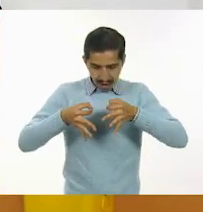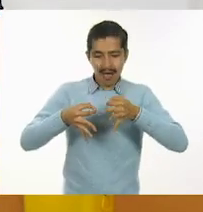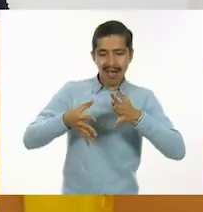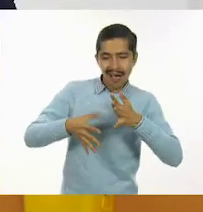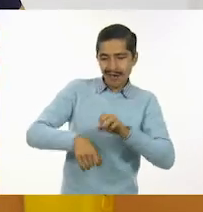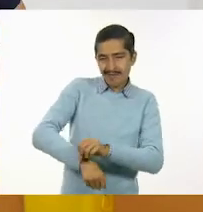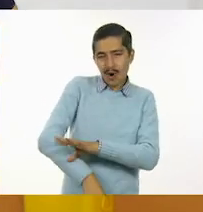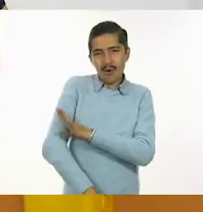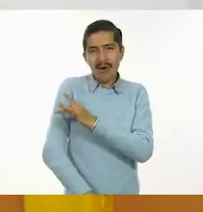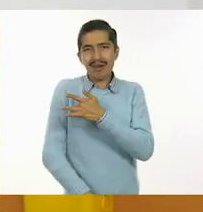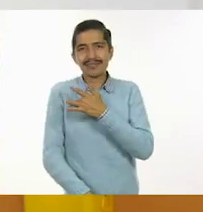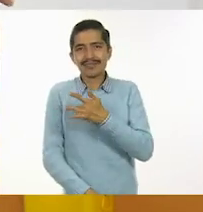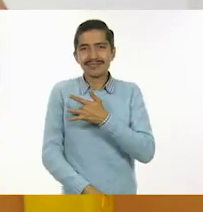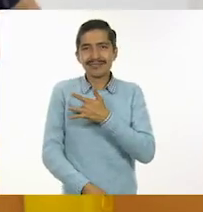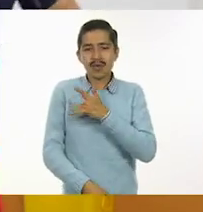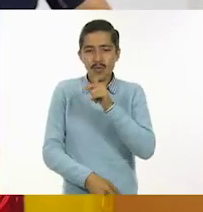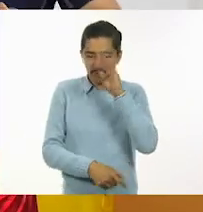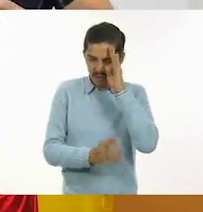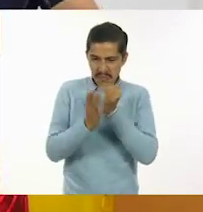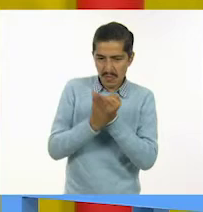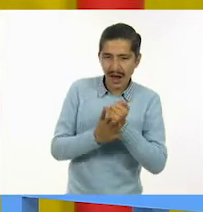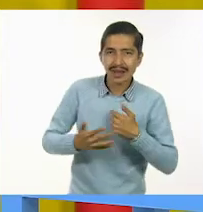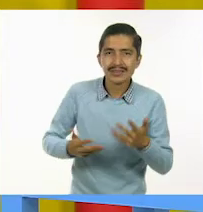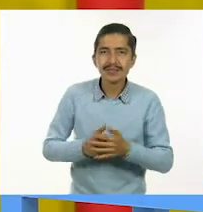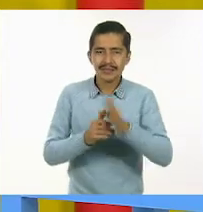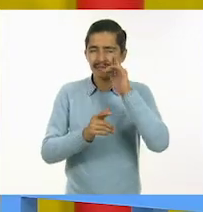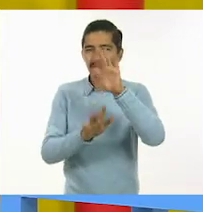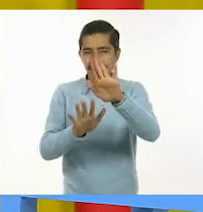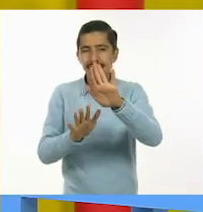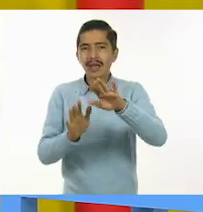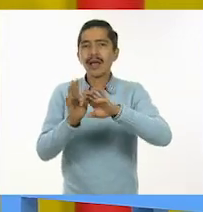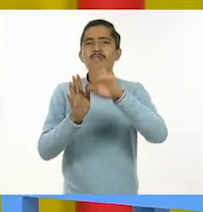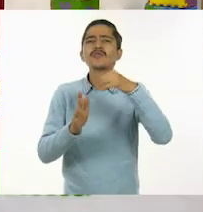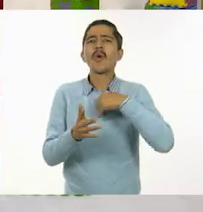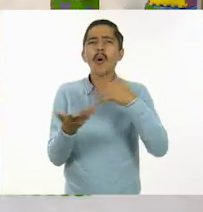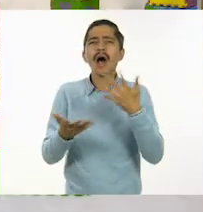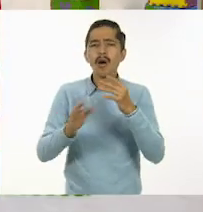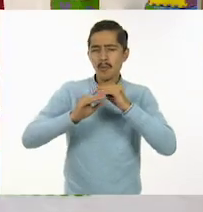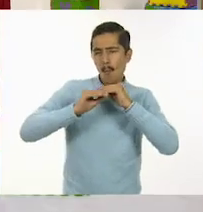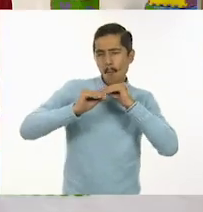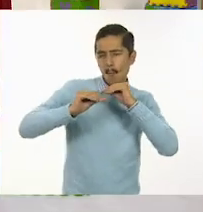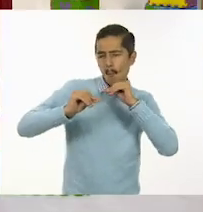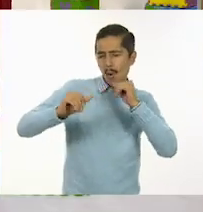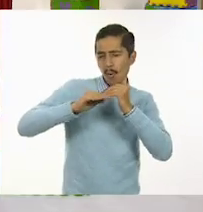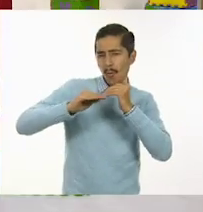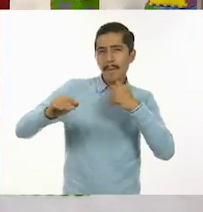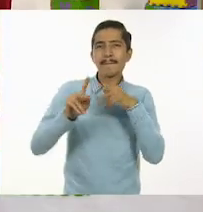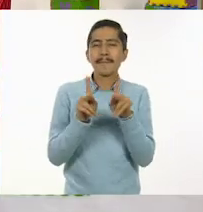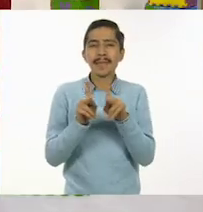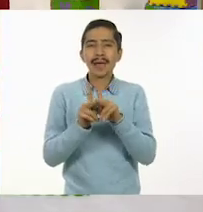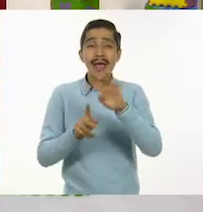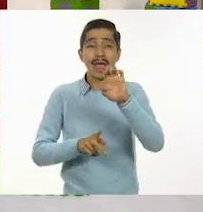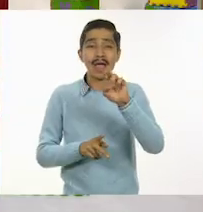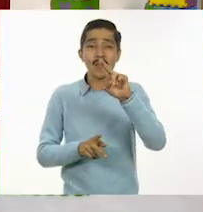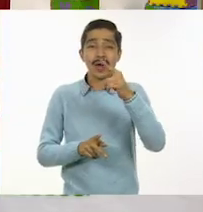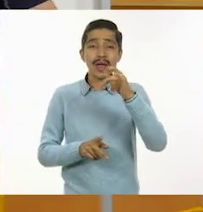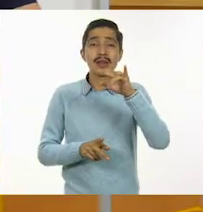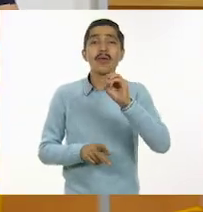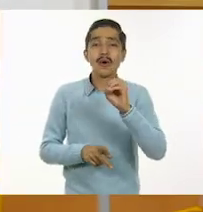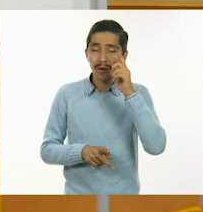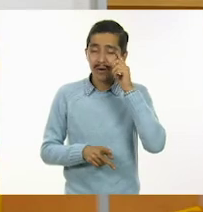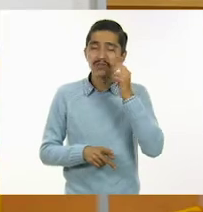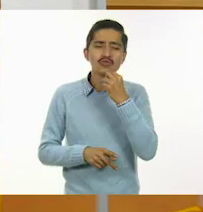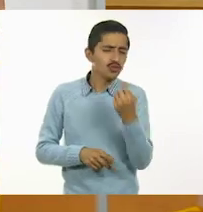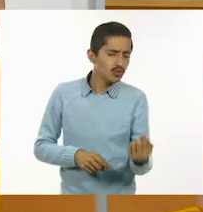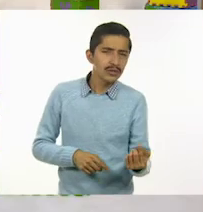actúo en consecuencia. Me acaba de pasar. Ajá, ¿qué te pasó? Fíjate que iba yo en el desierto con mi primito Eugenio, chiquitito, y de